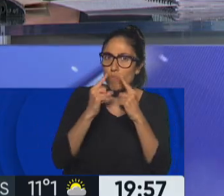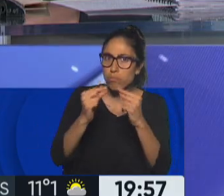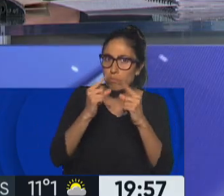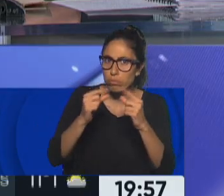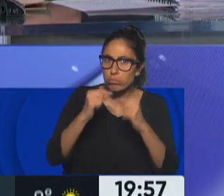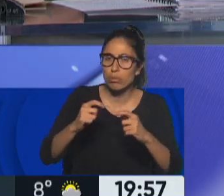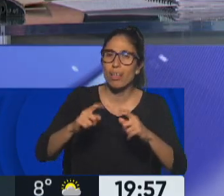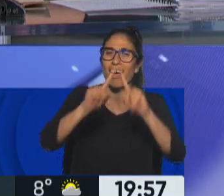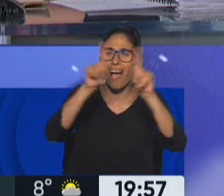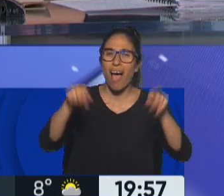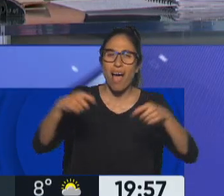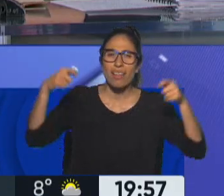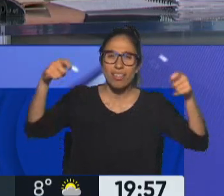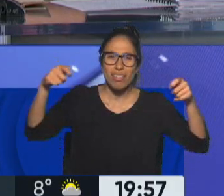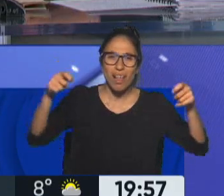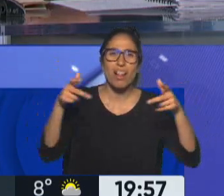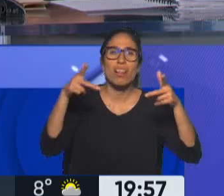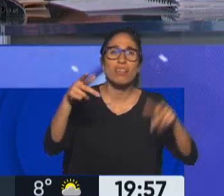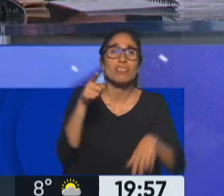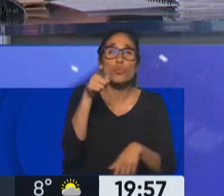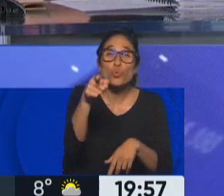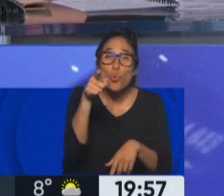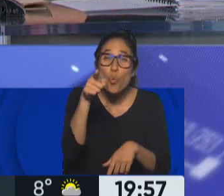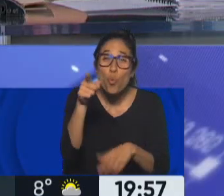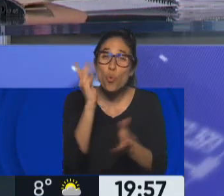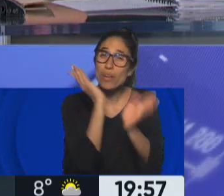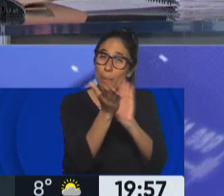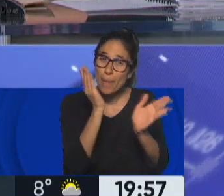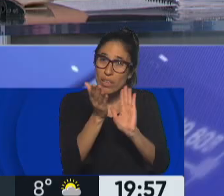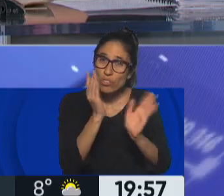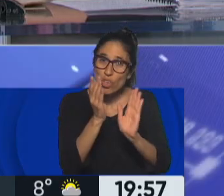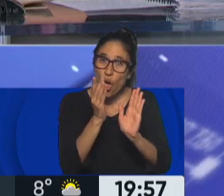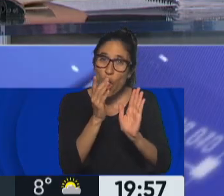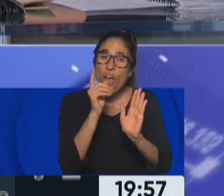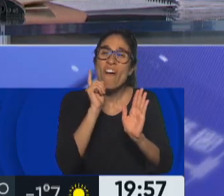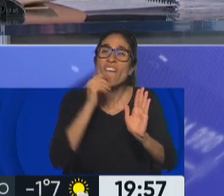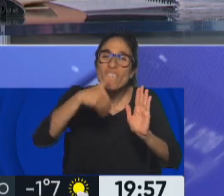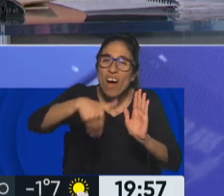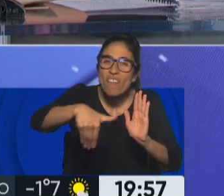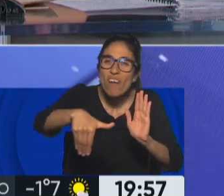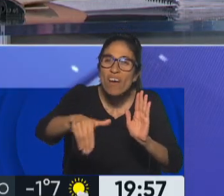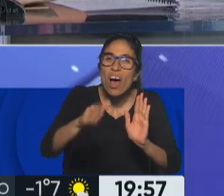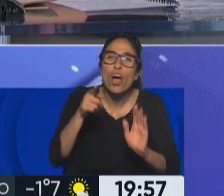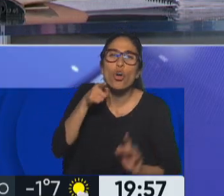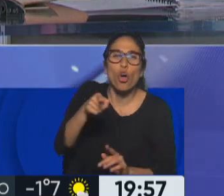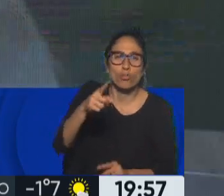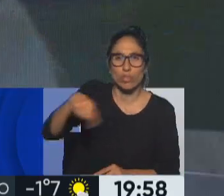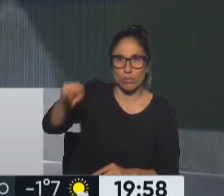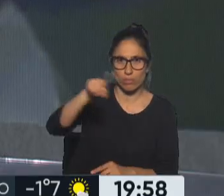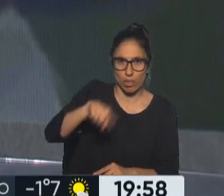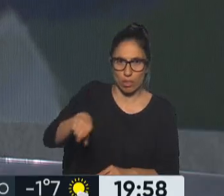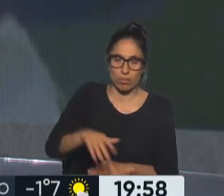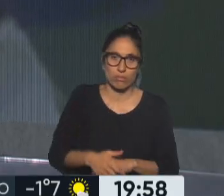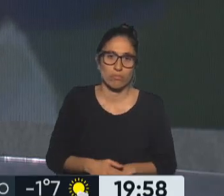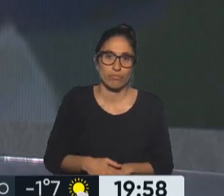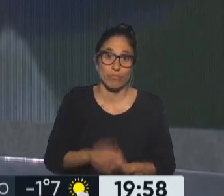que decía su represión acabará con ustedes, en relación a la violencia que también se ve en las calles y veíamos en las imágenes. Bien, rápido,